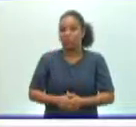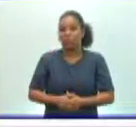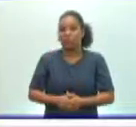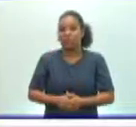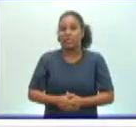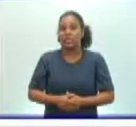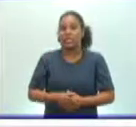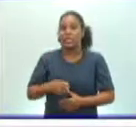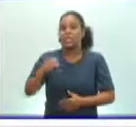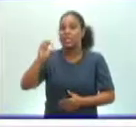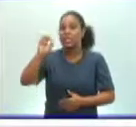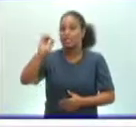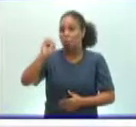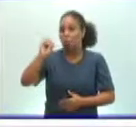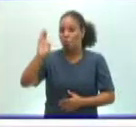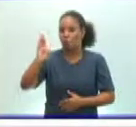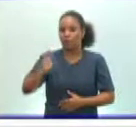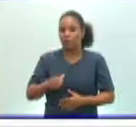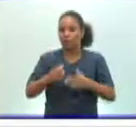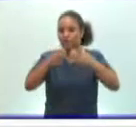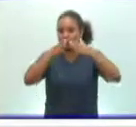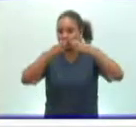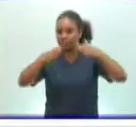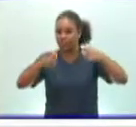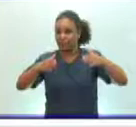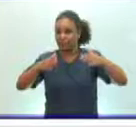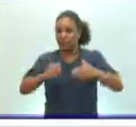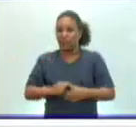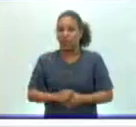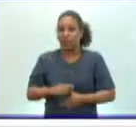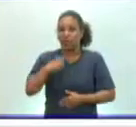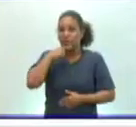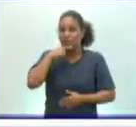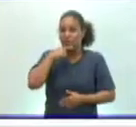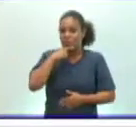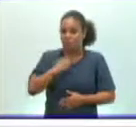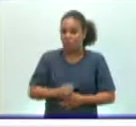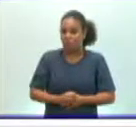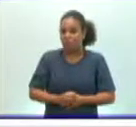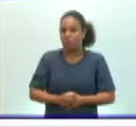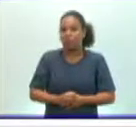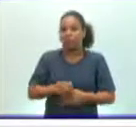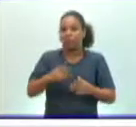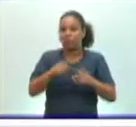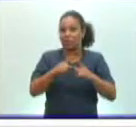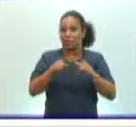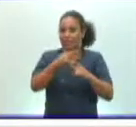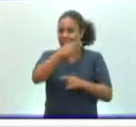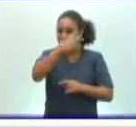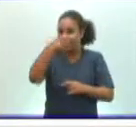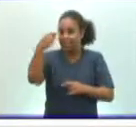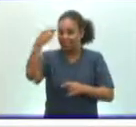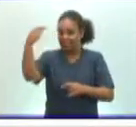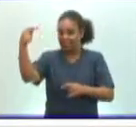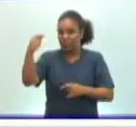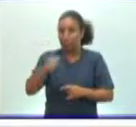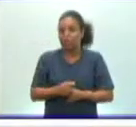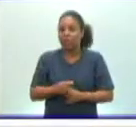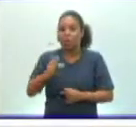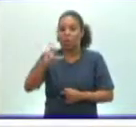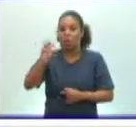y el segmento OB. Son segmentos correspondientes, pero de